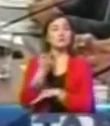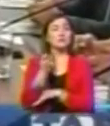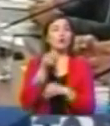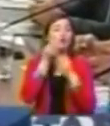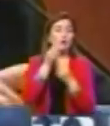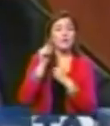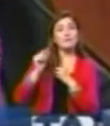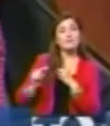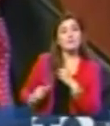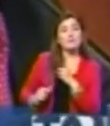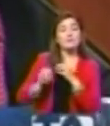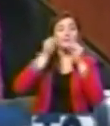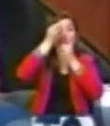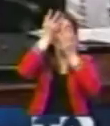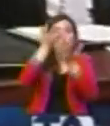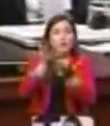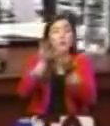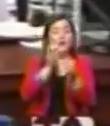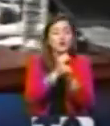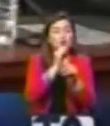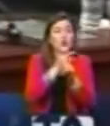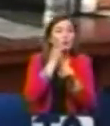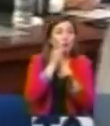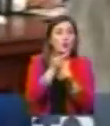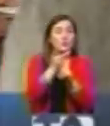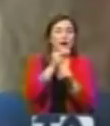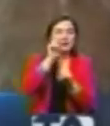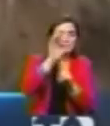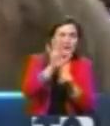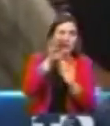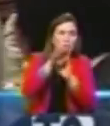detalles formalmente sobre su anuncio de reducir del 5 al 10%